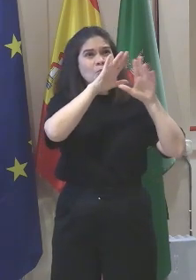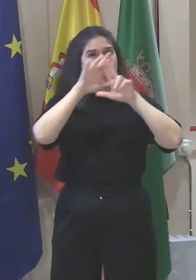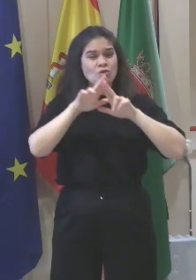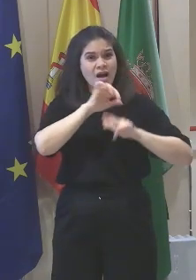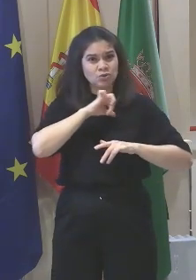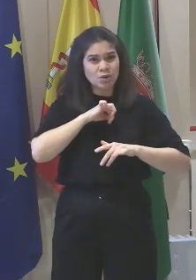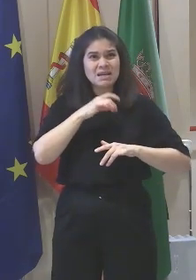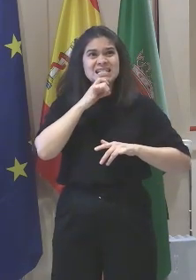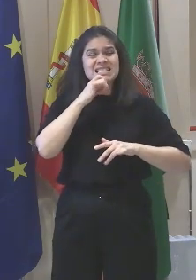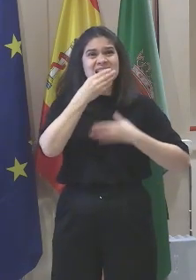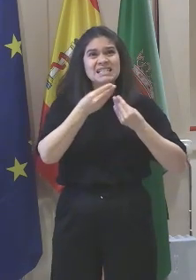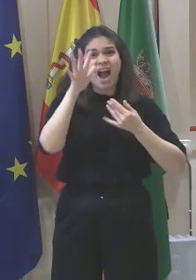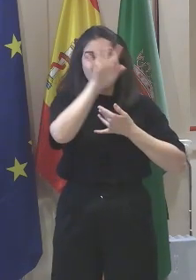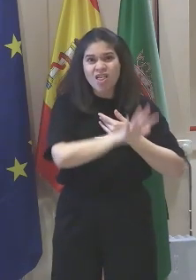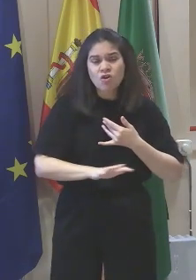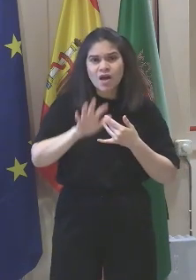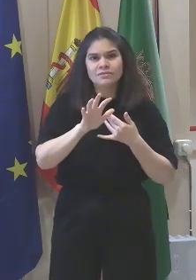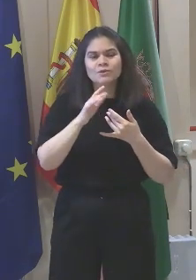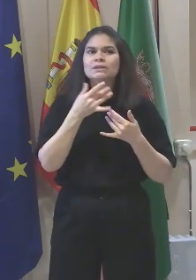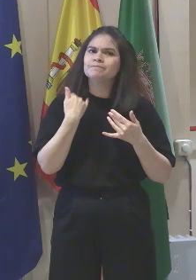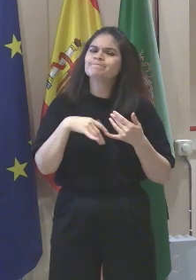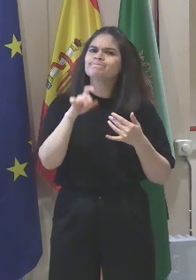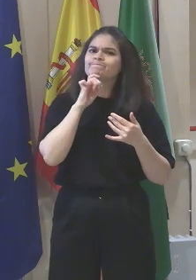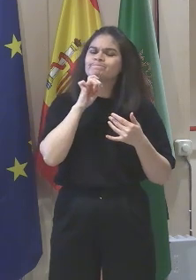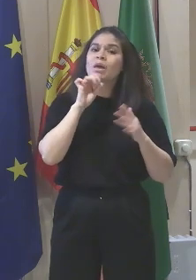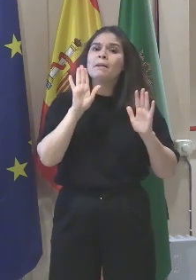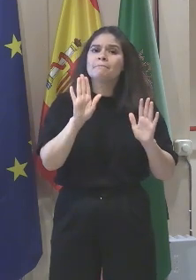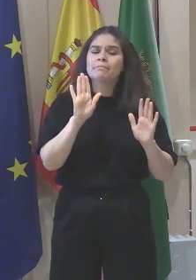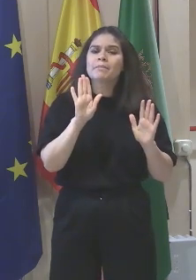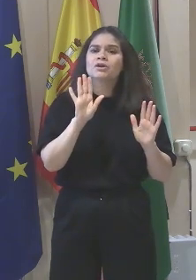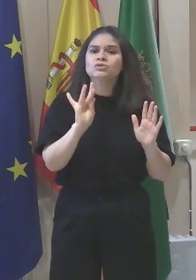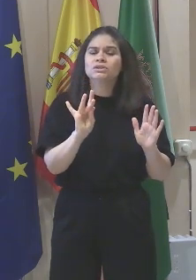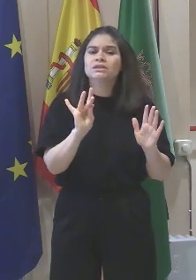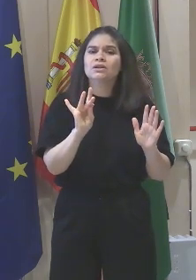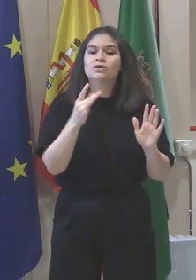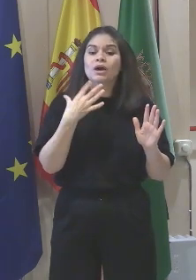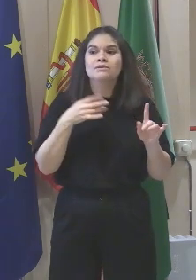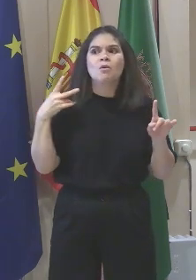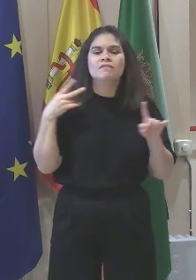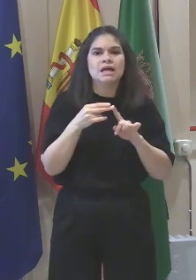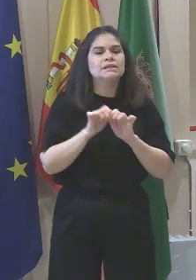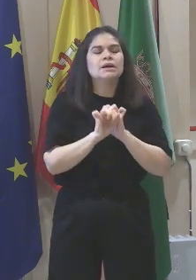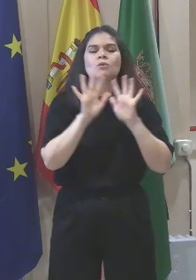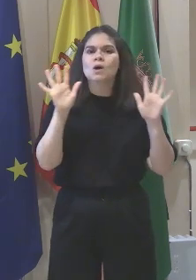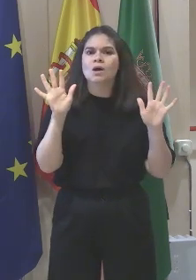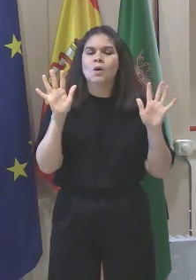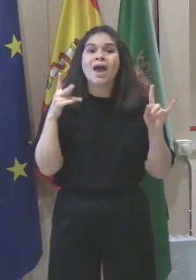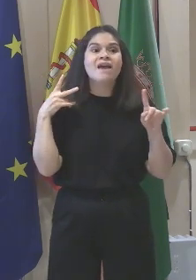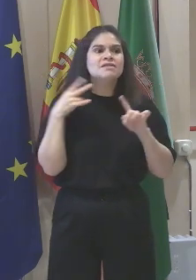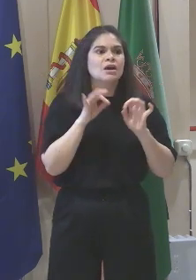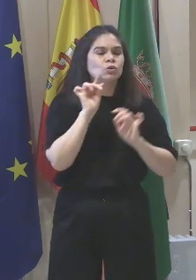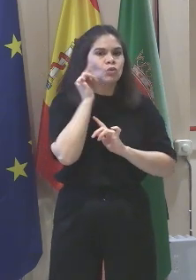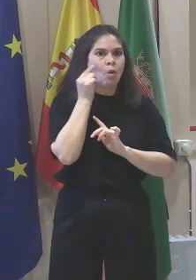a nivel nacional, o sea, quiero decir, es complejo, pero desde luego que lo que puede evitar está clarísimo. Evitar un debut con